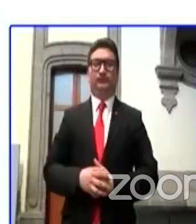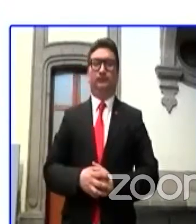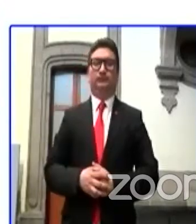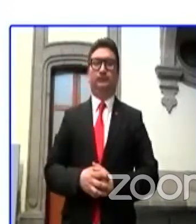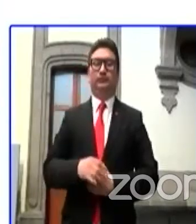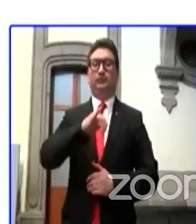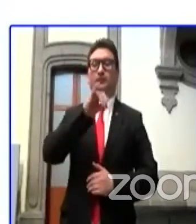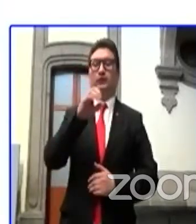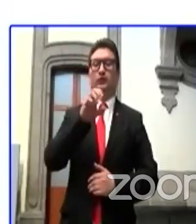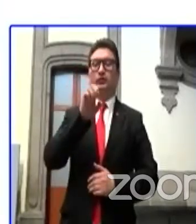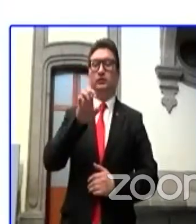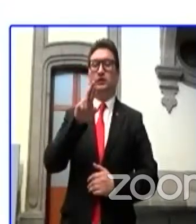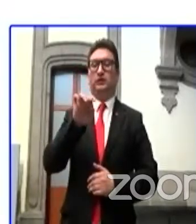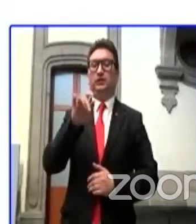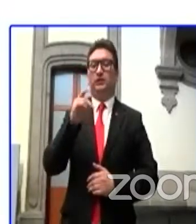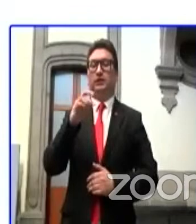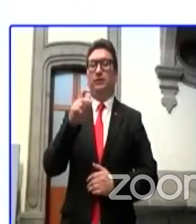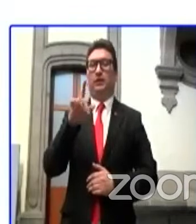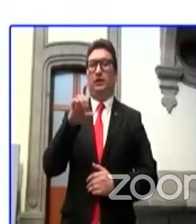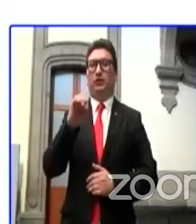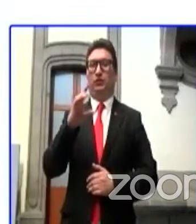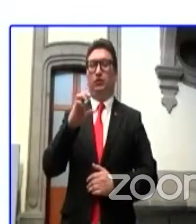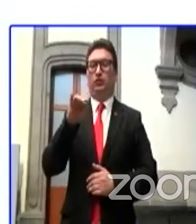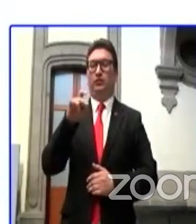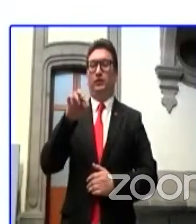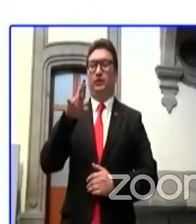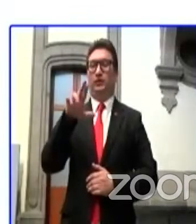José Grimaldo Colmenero.